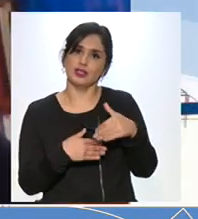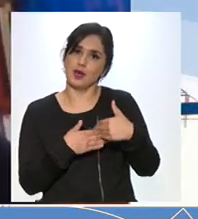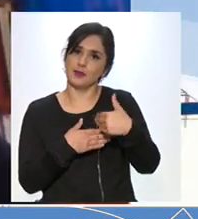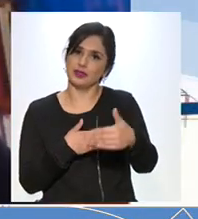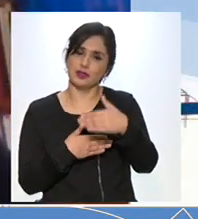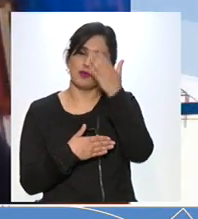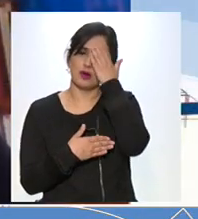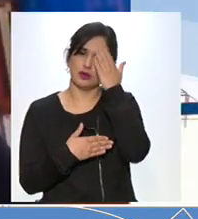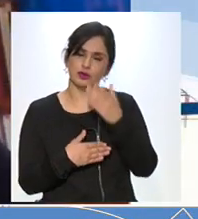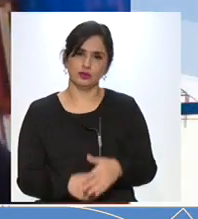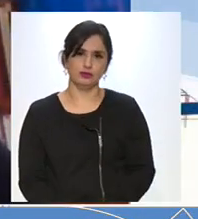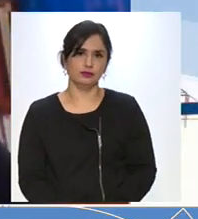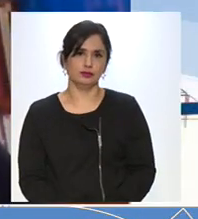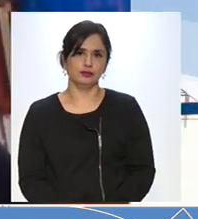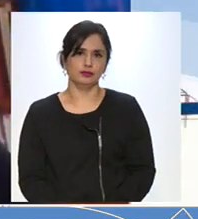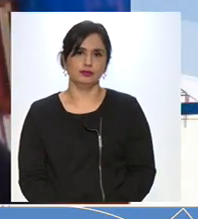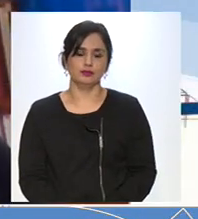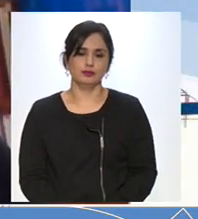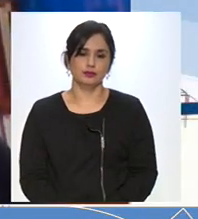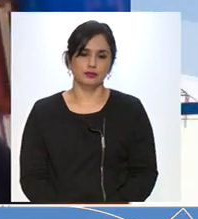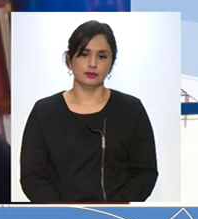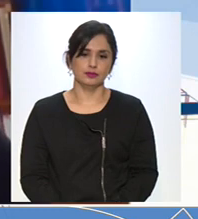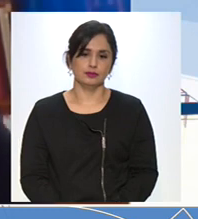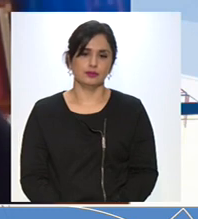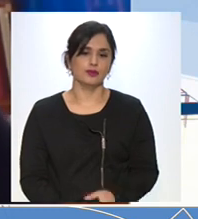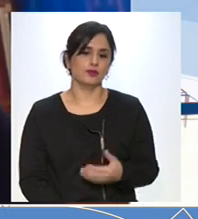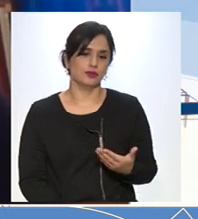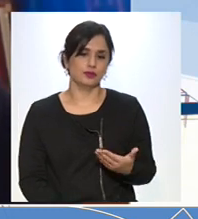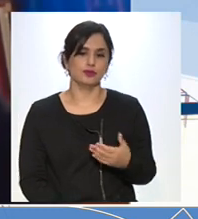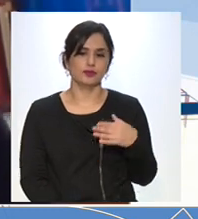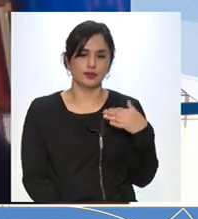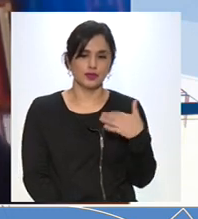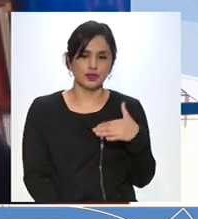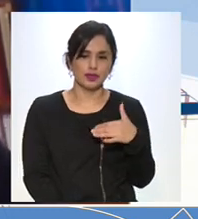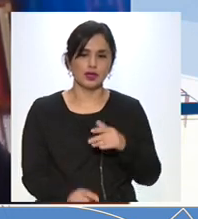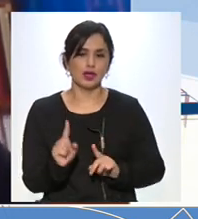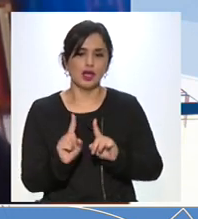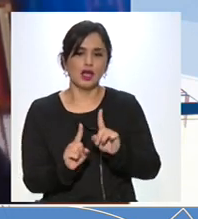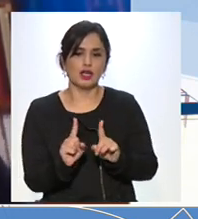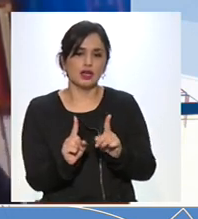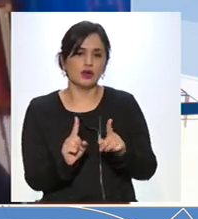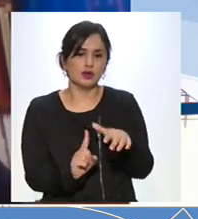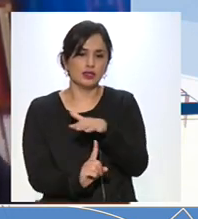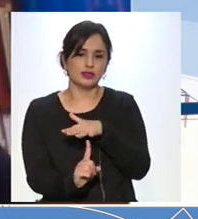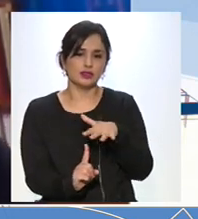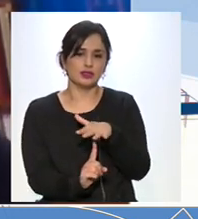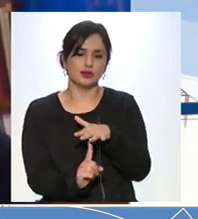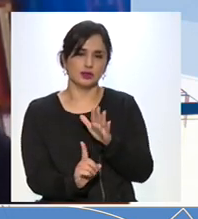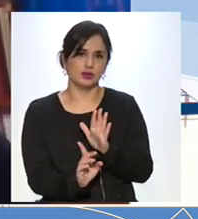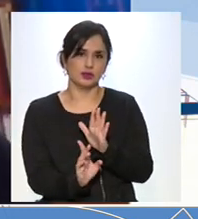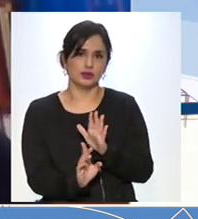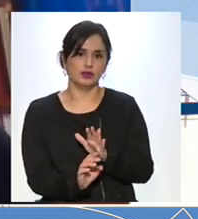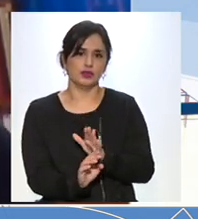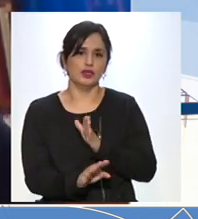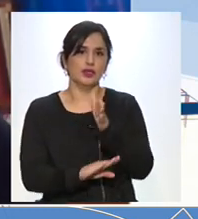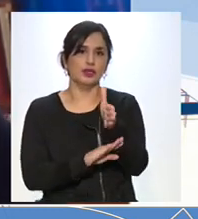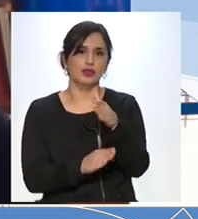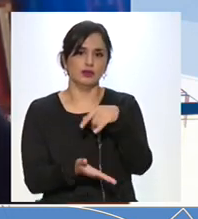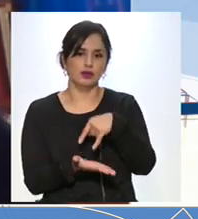y eso, bueno, hay que tenerlo muy presente, sobre todo en algunos casos que no van mucho al Congreso.